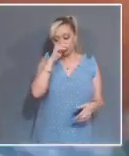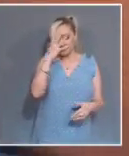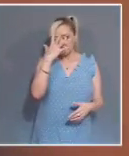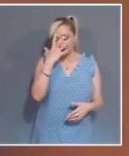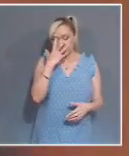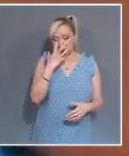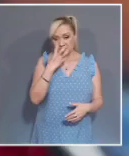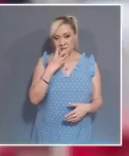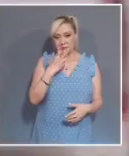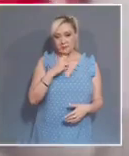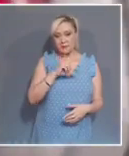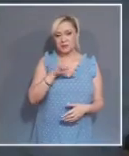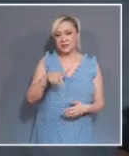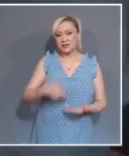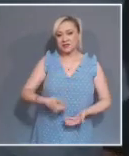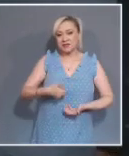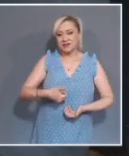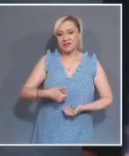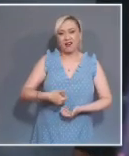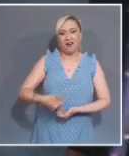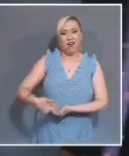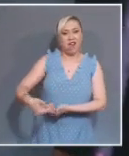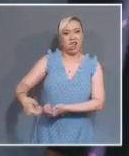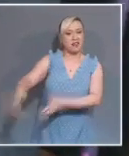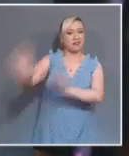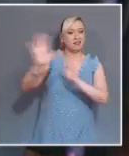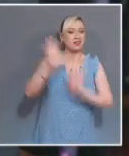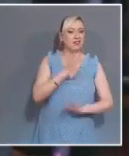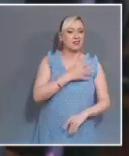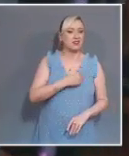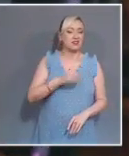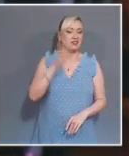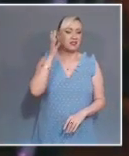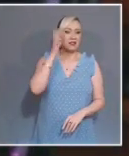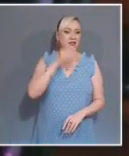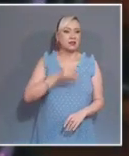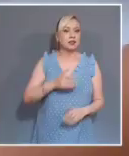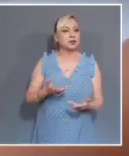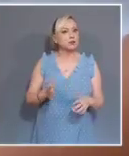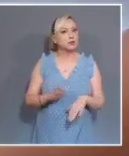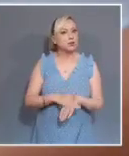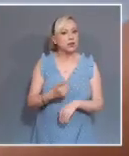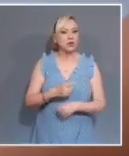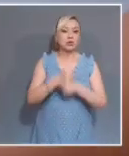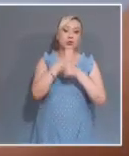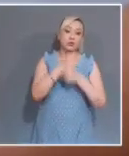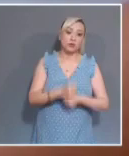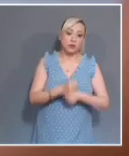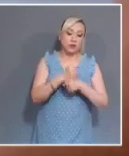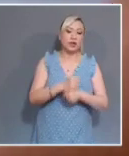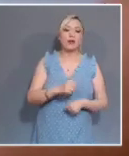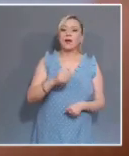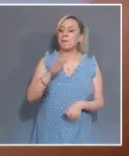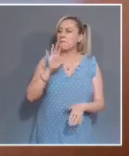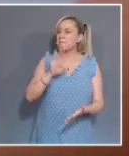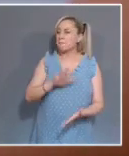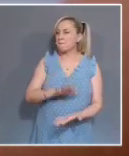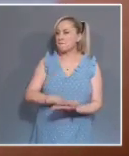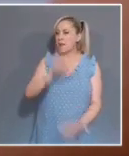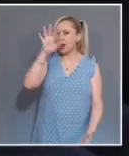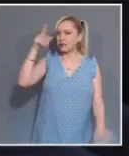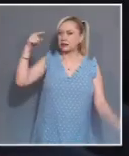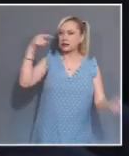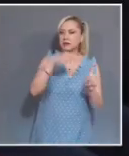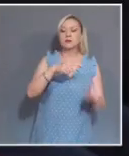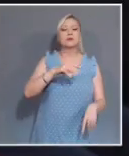propio hijo. Dicha situación, se indica, causa sufrimiento a las madres primerizas, quienes lo ocultan por